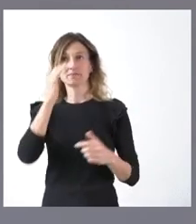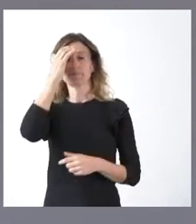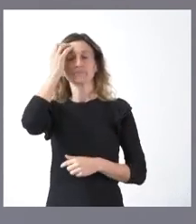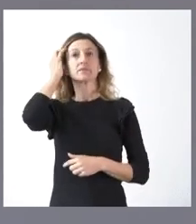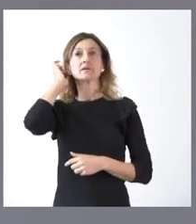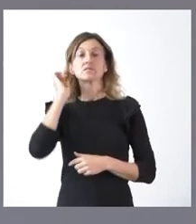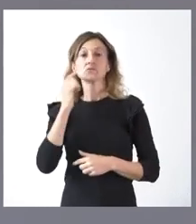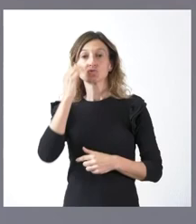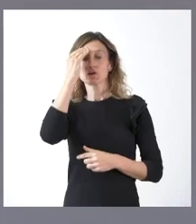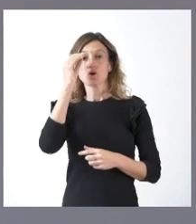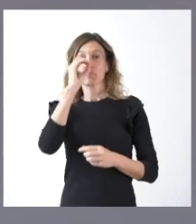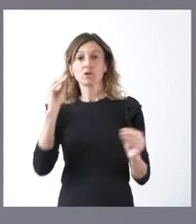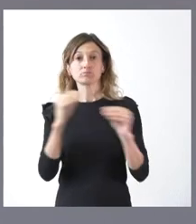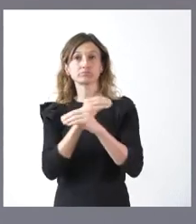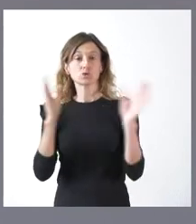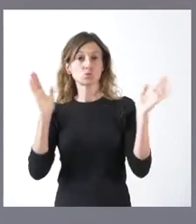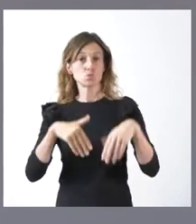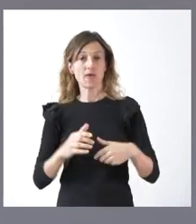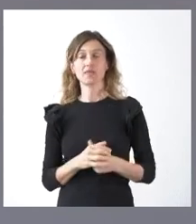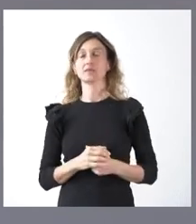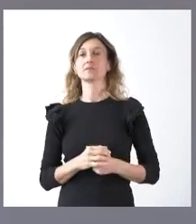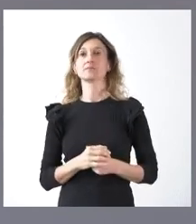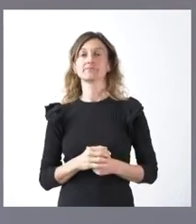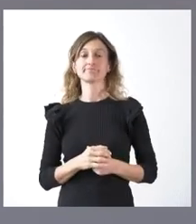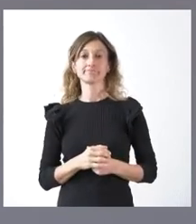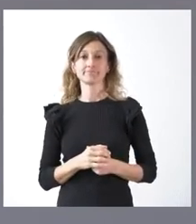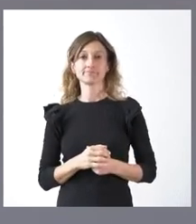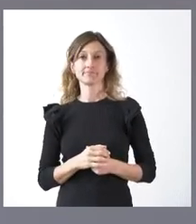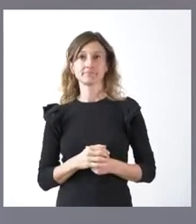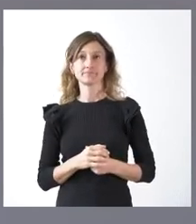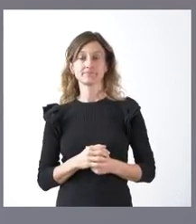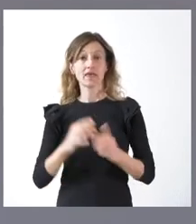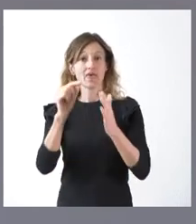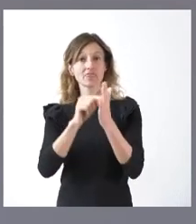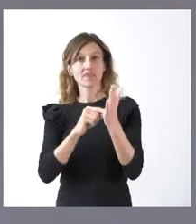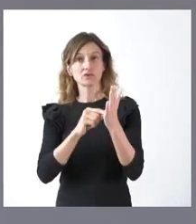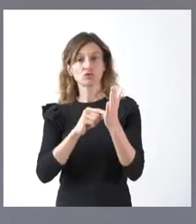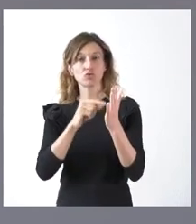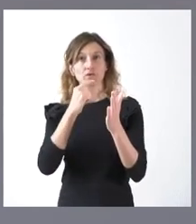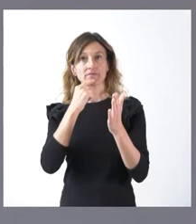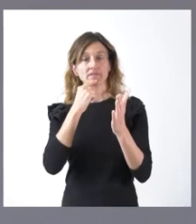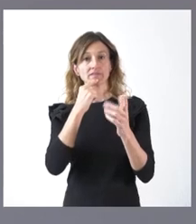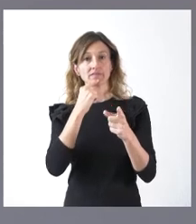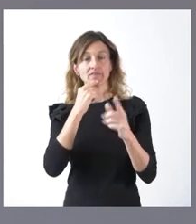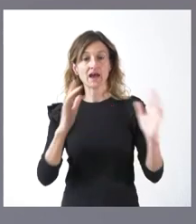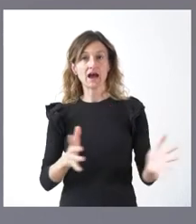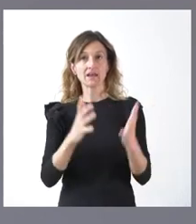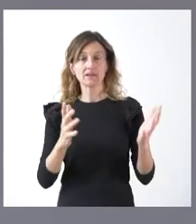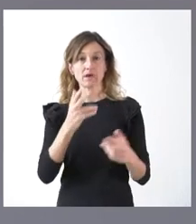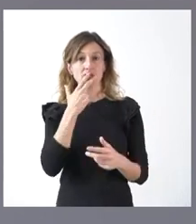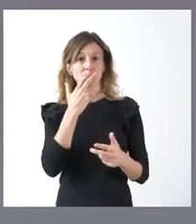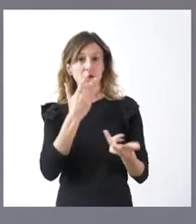yo creo que no la hay porque el dato de incidencia anima a eliminar la restricción